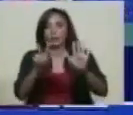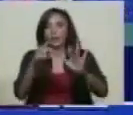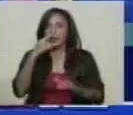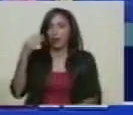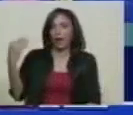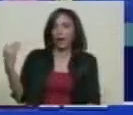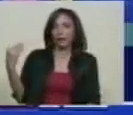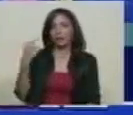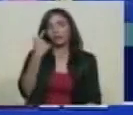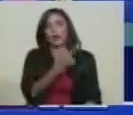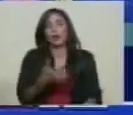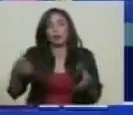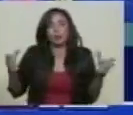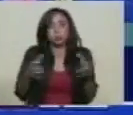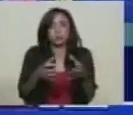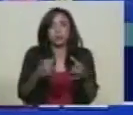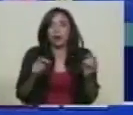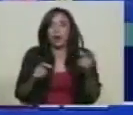1997, éramos un puñado.